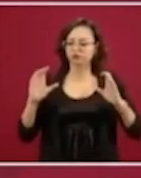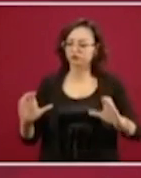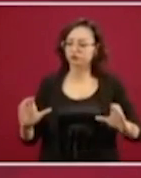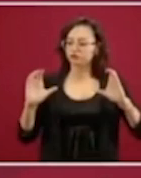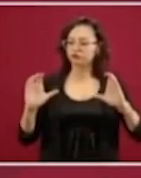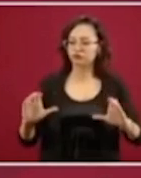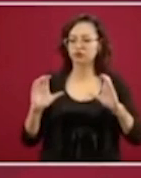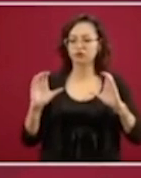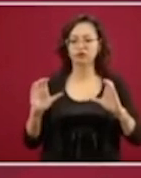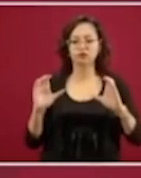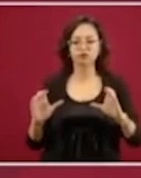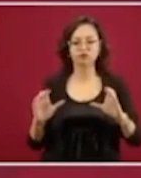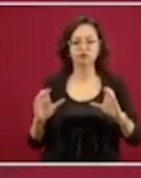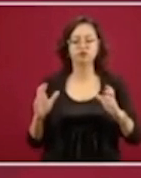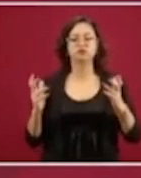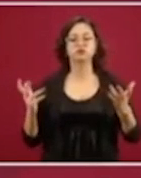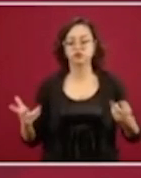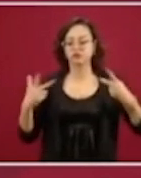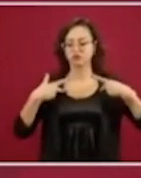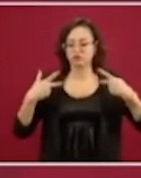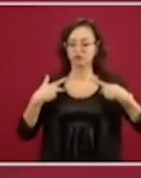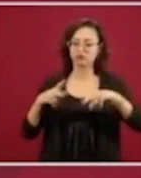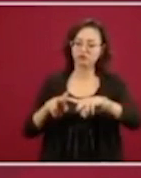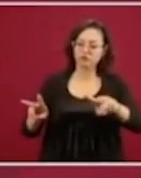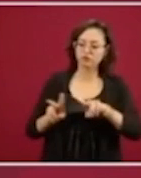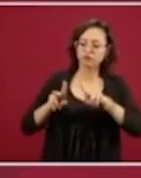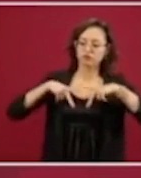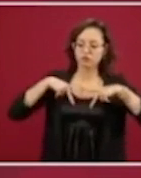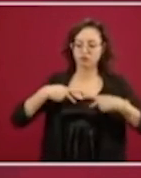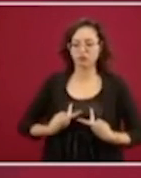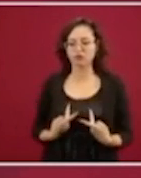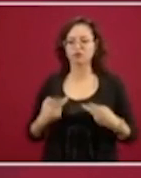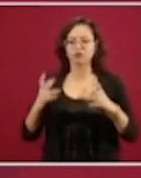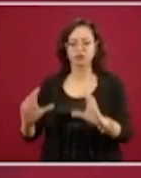que se está cuidando a los más vulnerables,